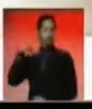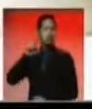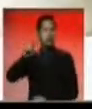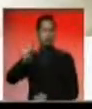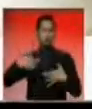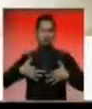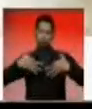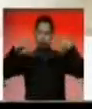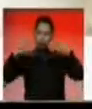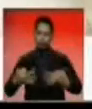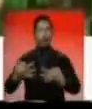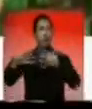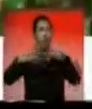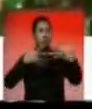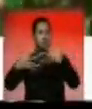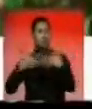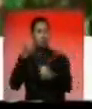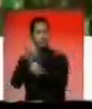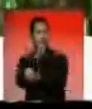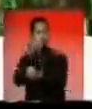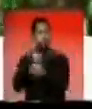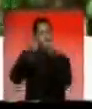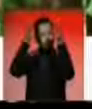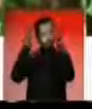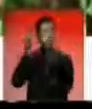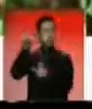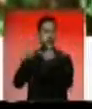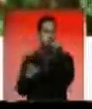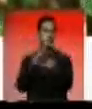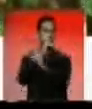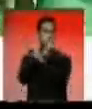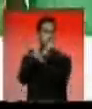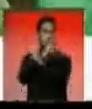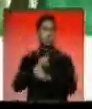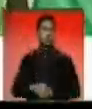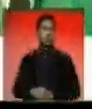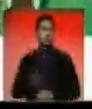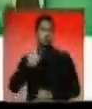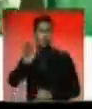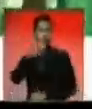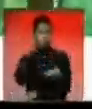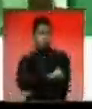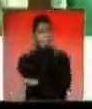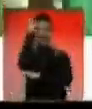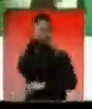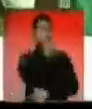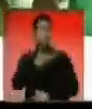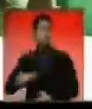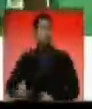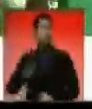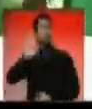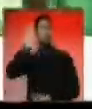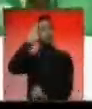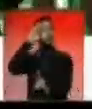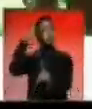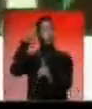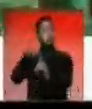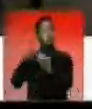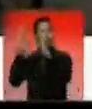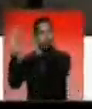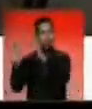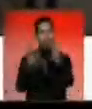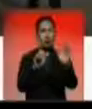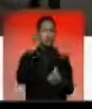y la transparencia para mejorar la situación de las personas con discapacidad y que de ganar las elecciones su misión será atender a todos